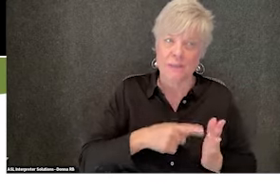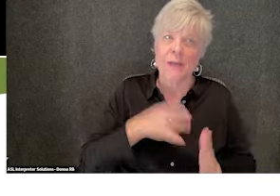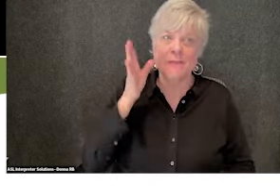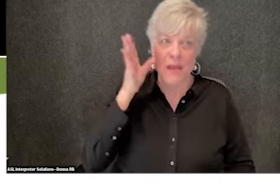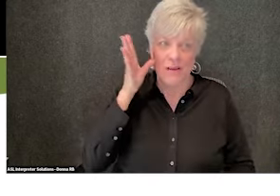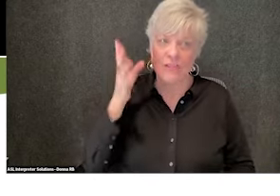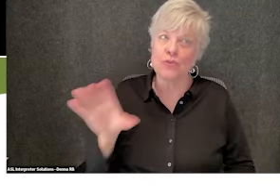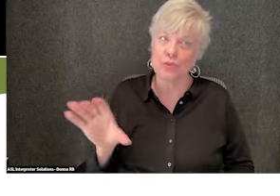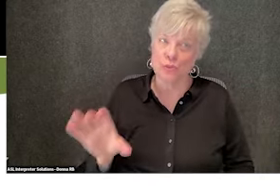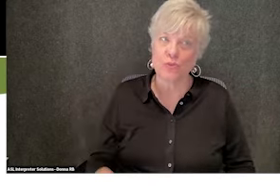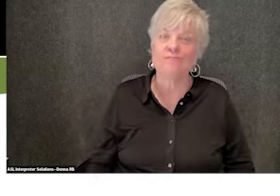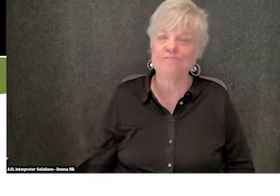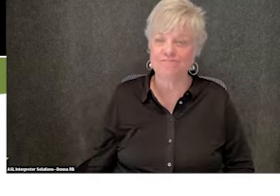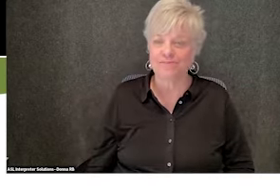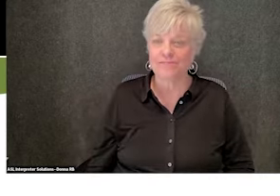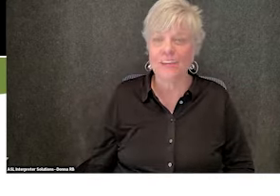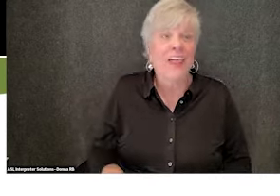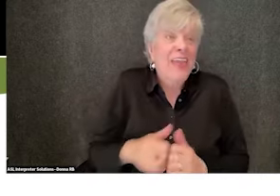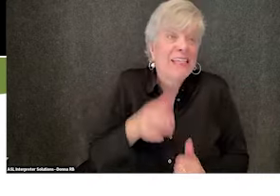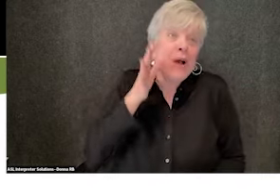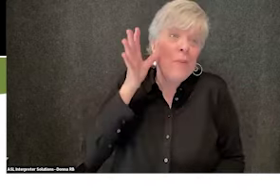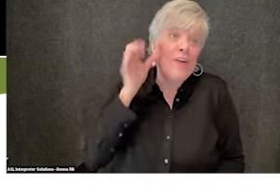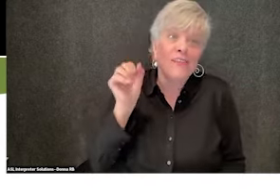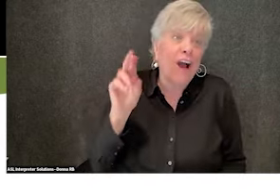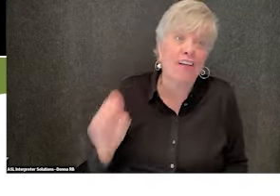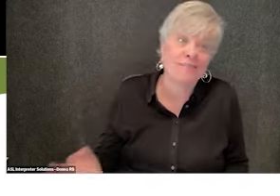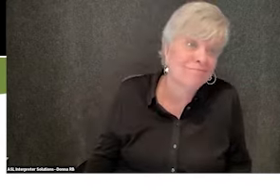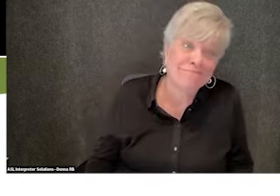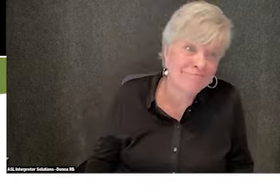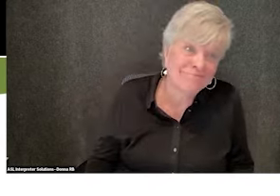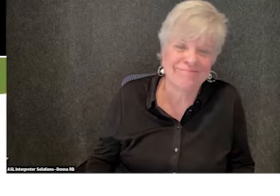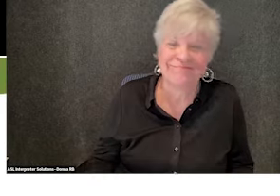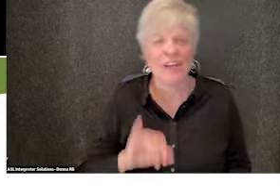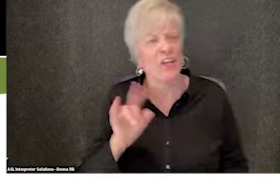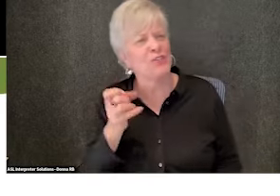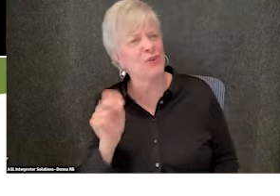les preocupaba a sus padres? Creo que estaban preocupados.